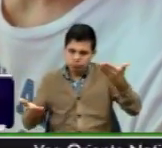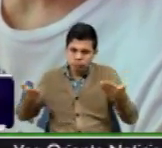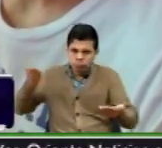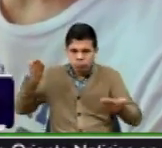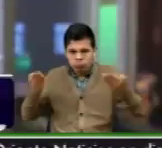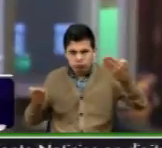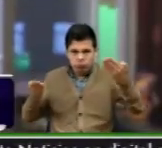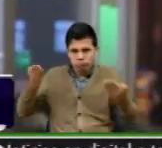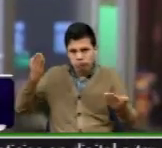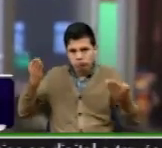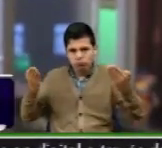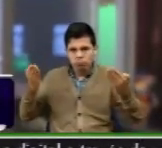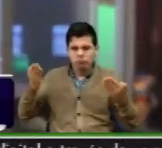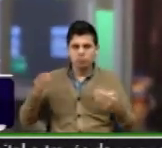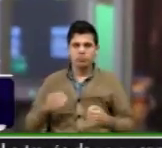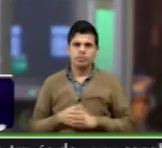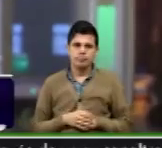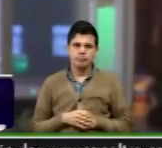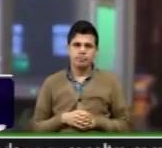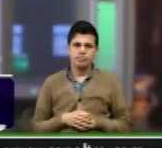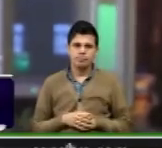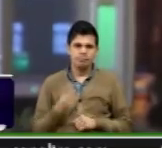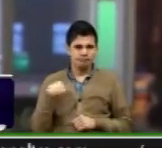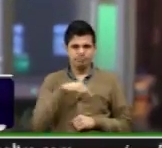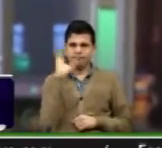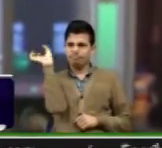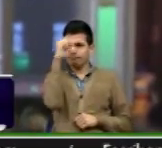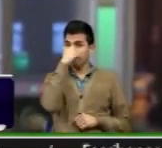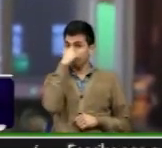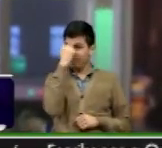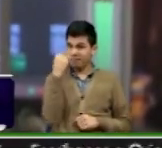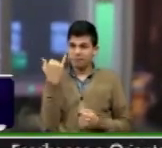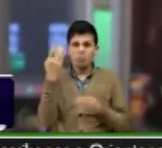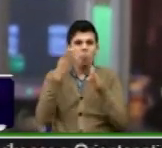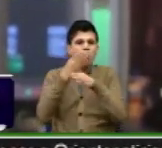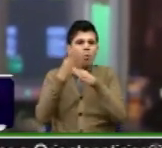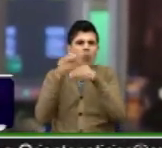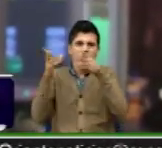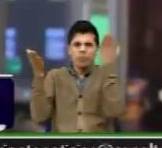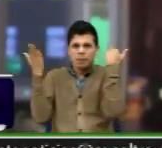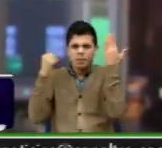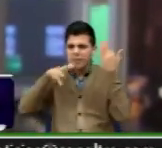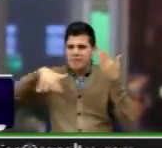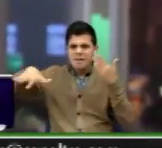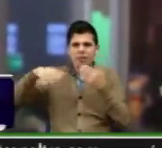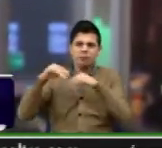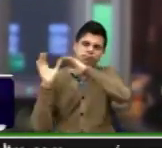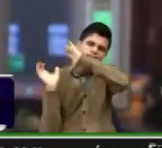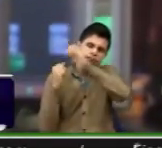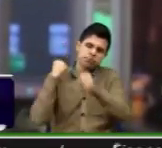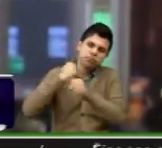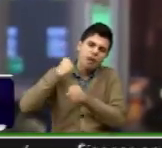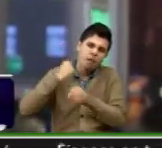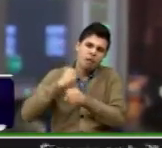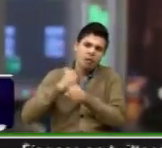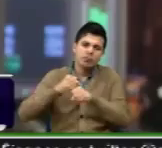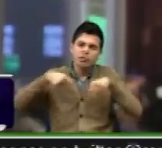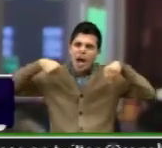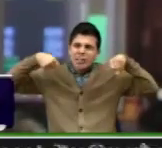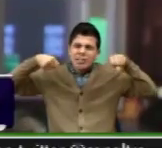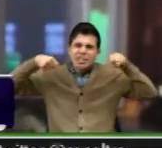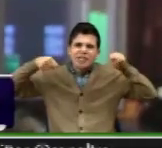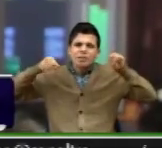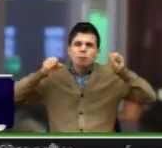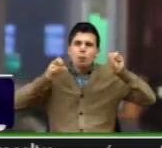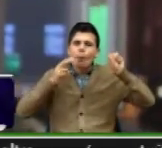que había una problemática, ¿sí? La problemática que pues está sufriendo ahorita el campesino o el cortador de caña, no solamente acá en